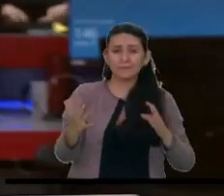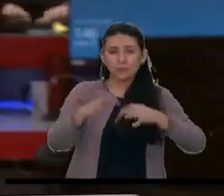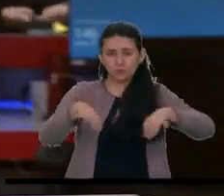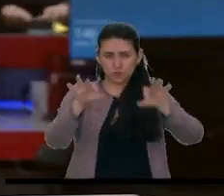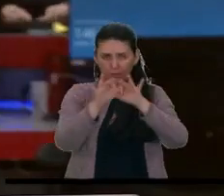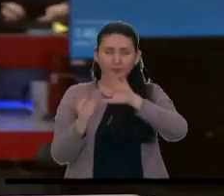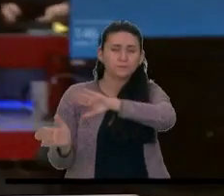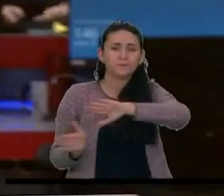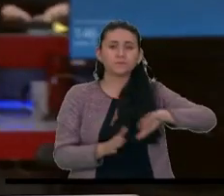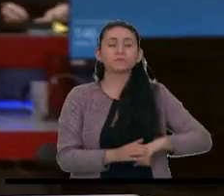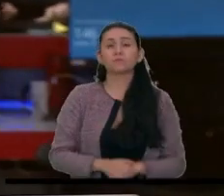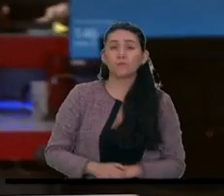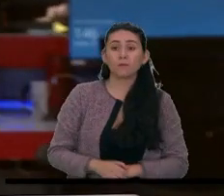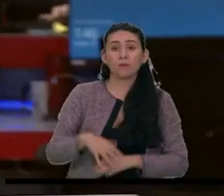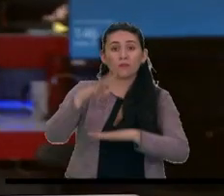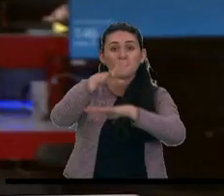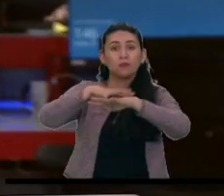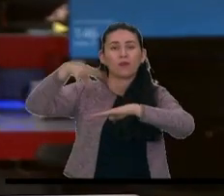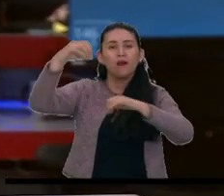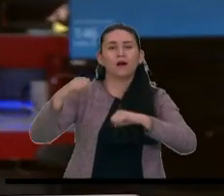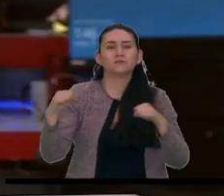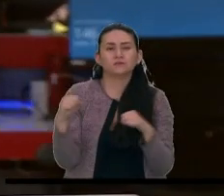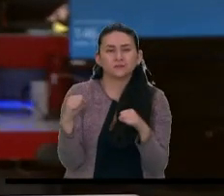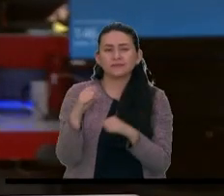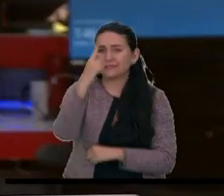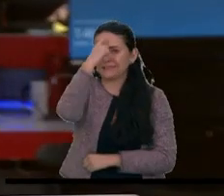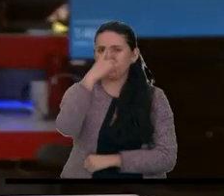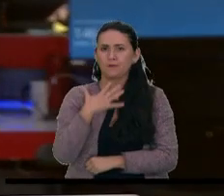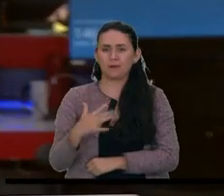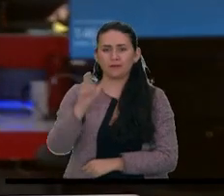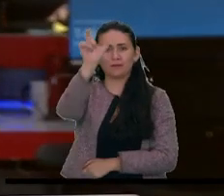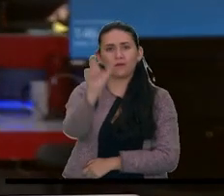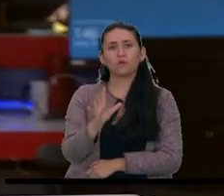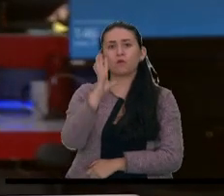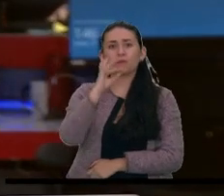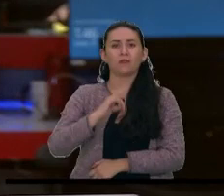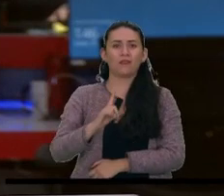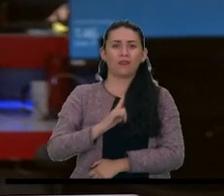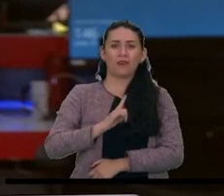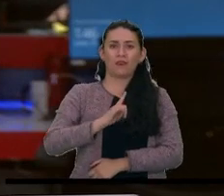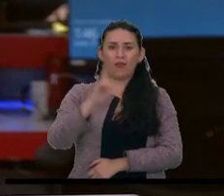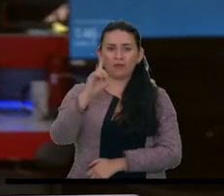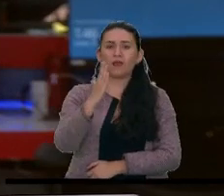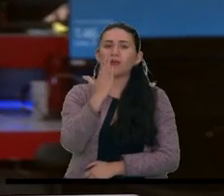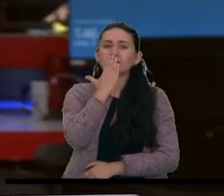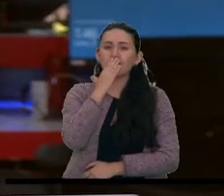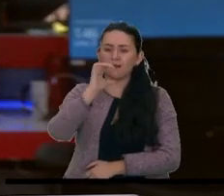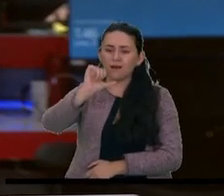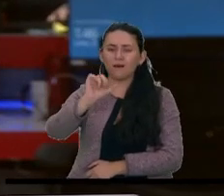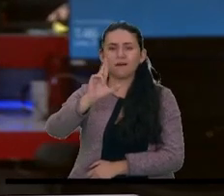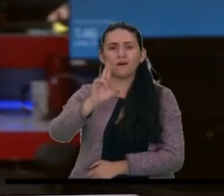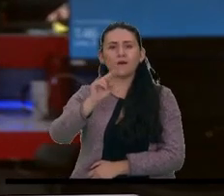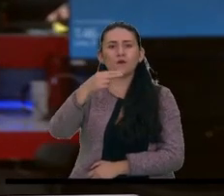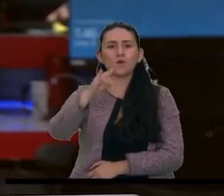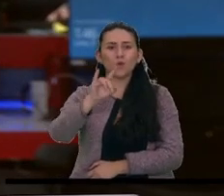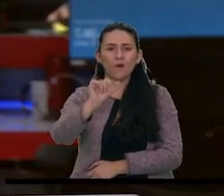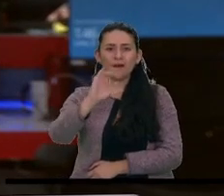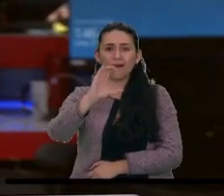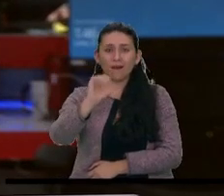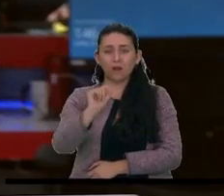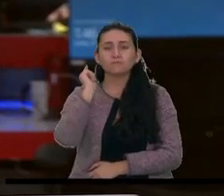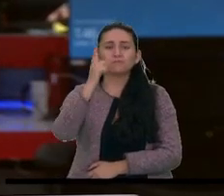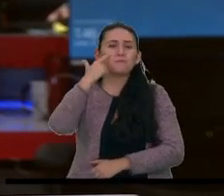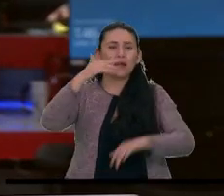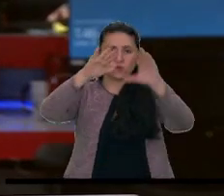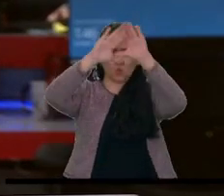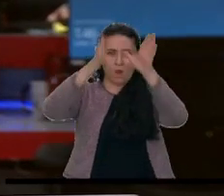En la parte alta de la Sierra Nevada de Santa Marta avanza la búsqueda de un líder indígena de la etnia Arhuaca que desapareció tras caer en una cueva. Ya